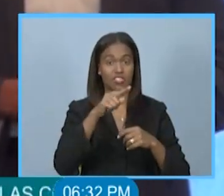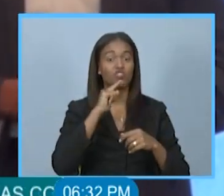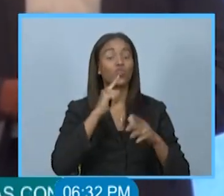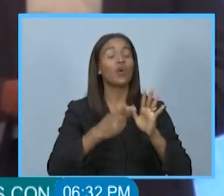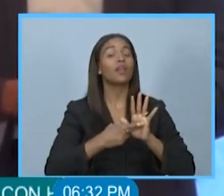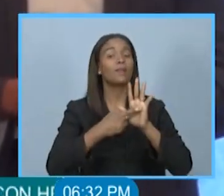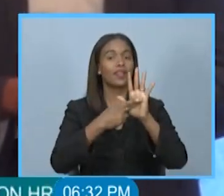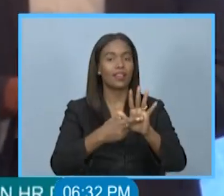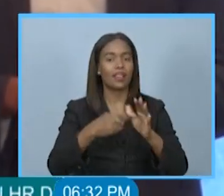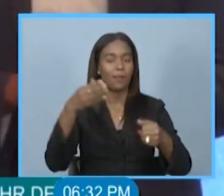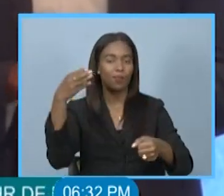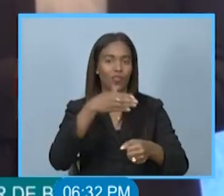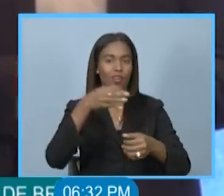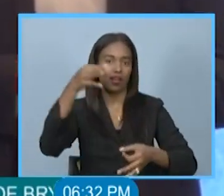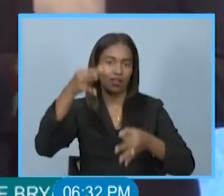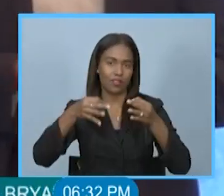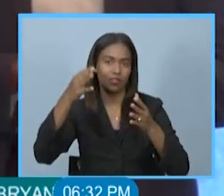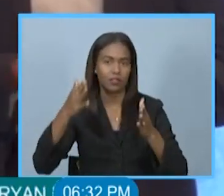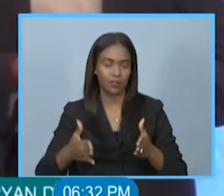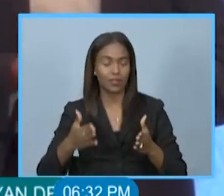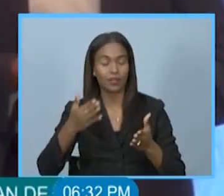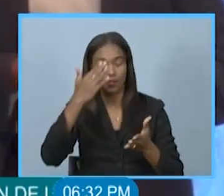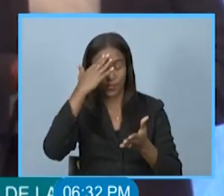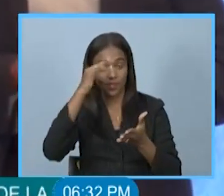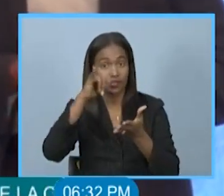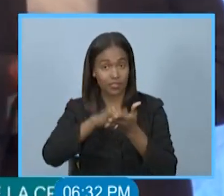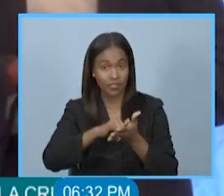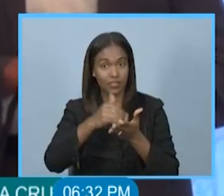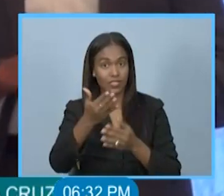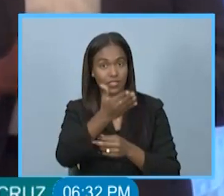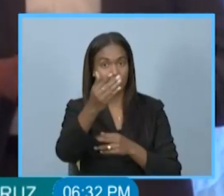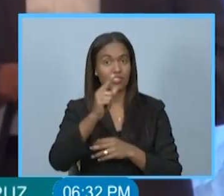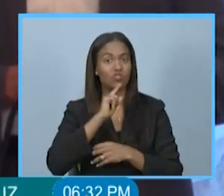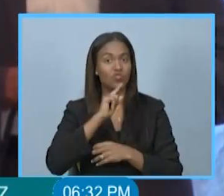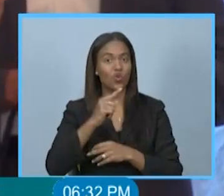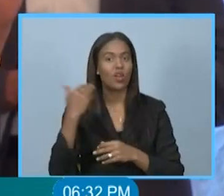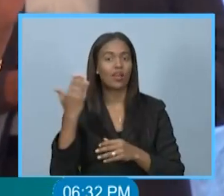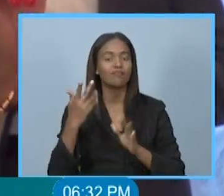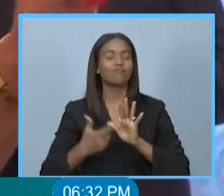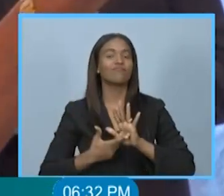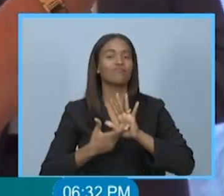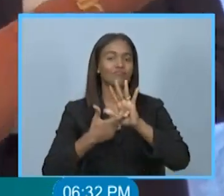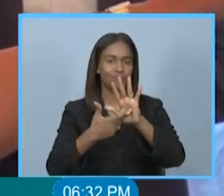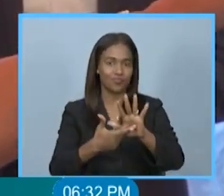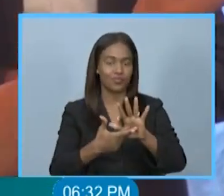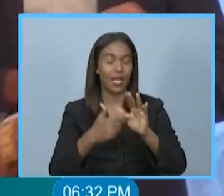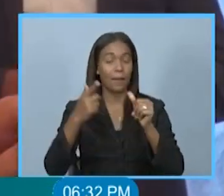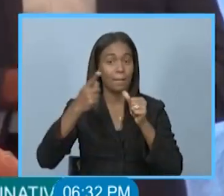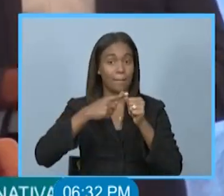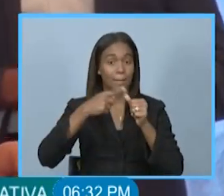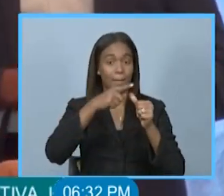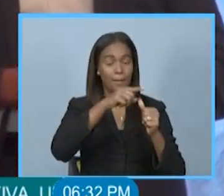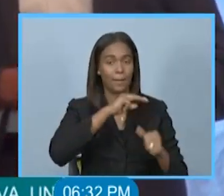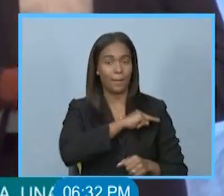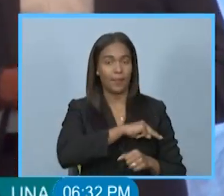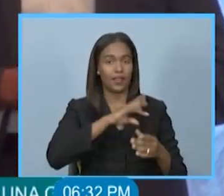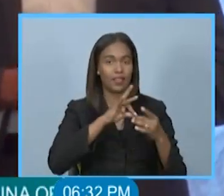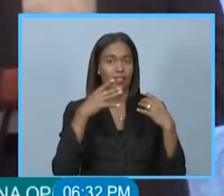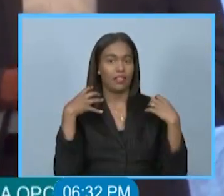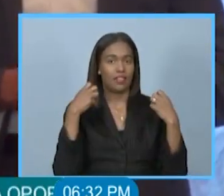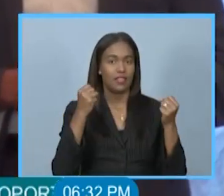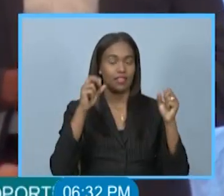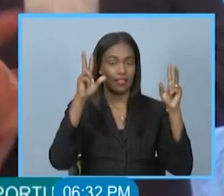representantes del poder ejecutivo por ustedes son los representantes primero del ministro de salud